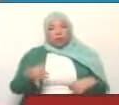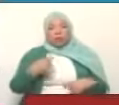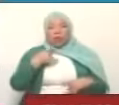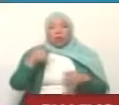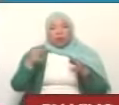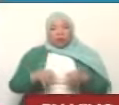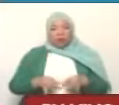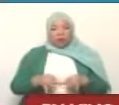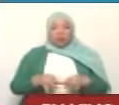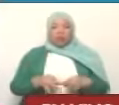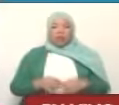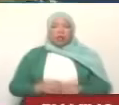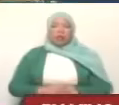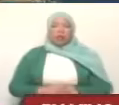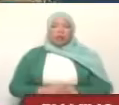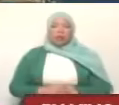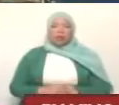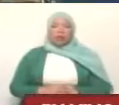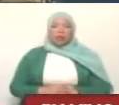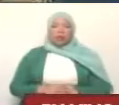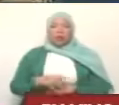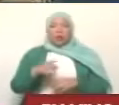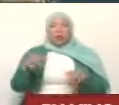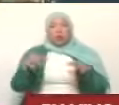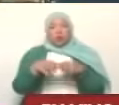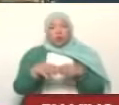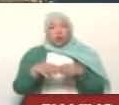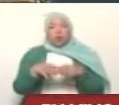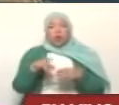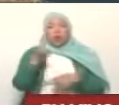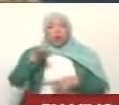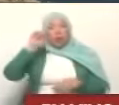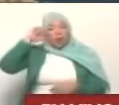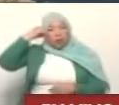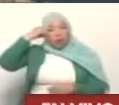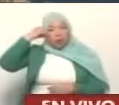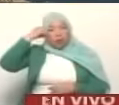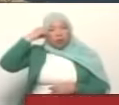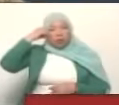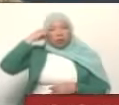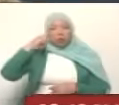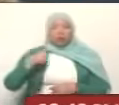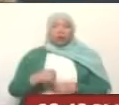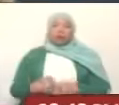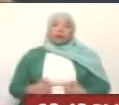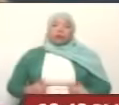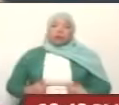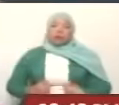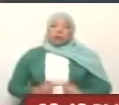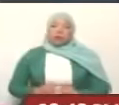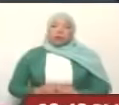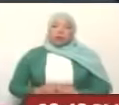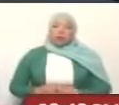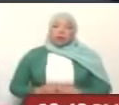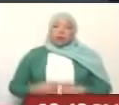verdad. Y en una época yo decía, ¿te acuerdas? Cuando digo